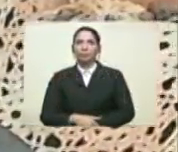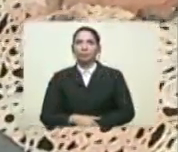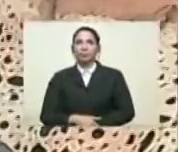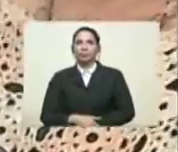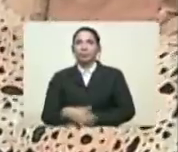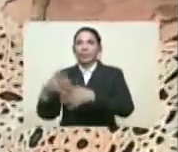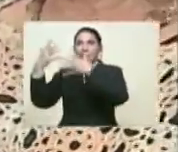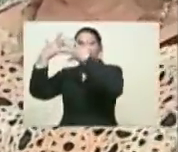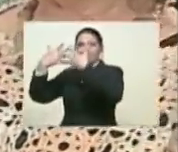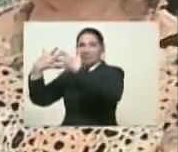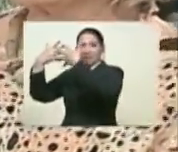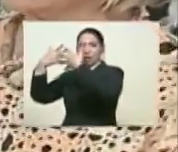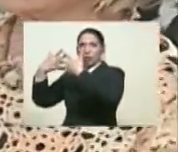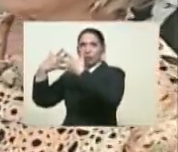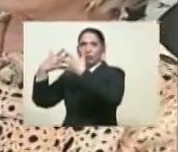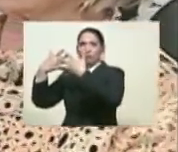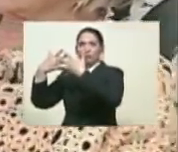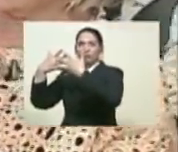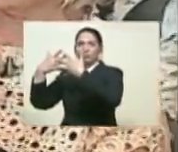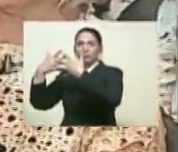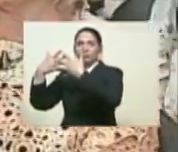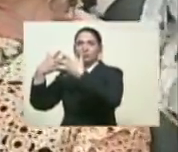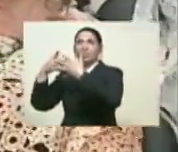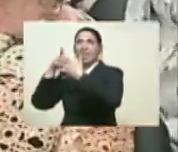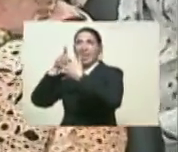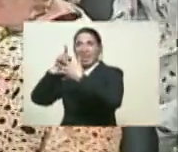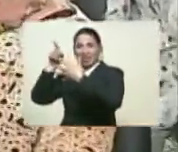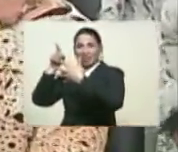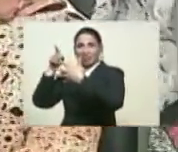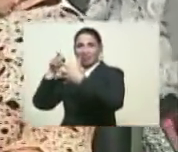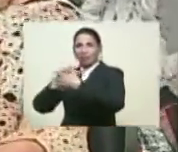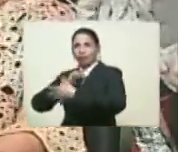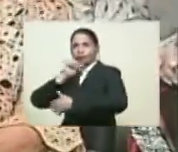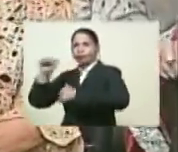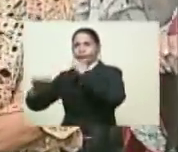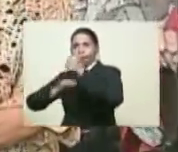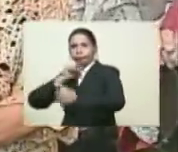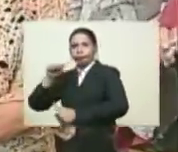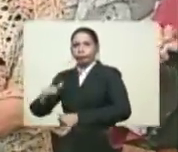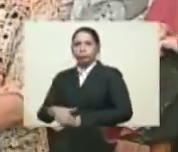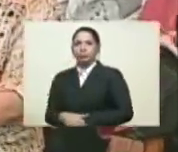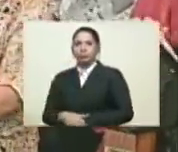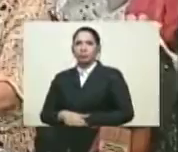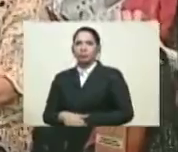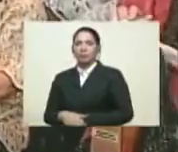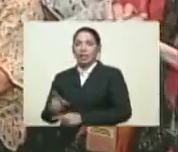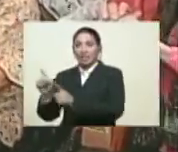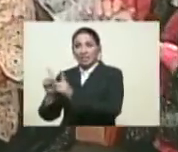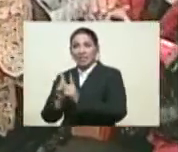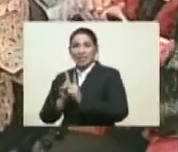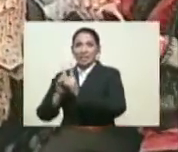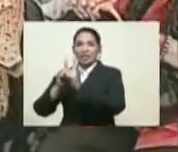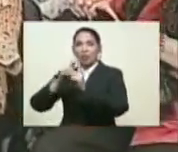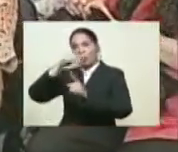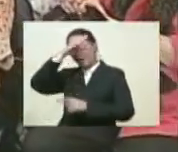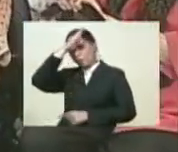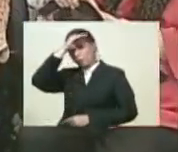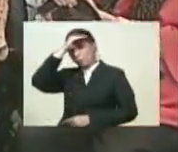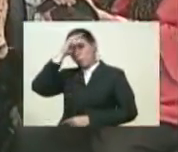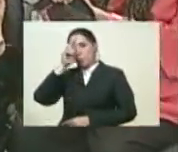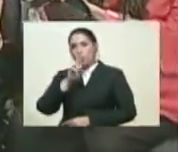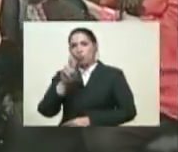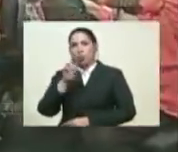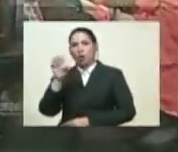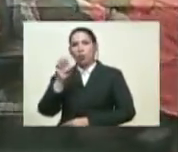del norte y los acomplejados seguidores de Trump en Europa